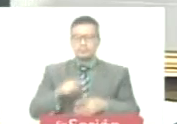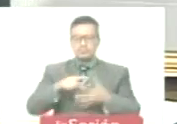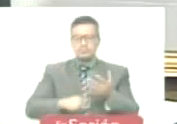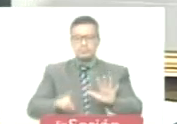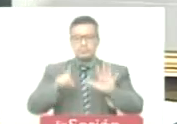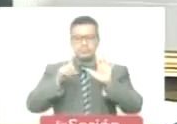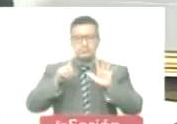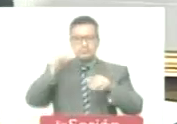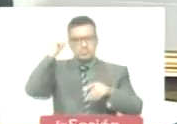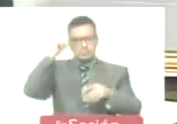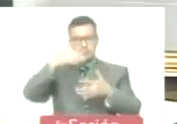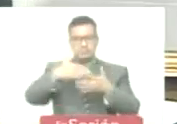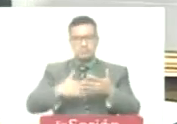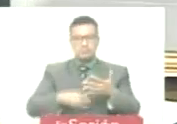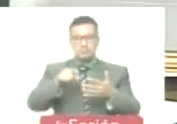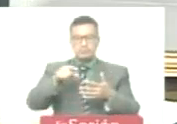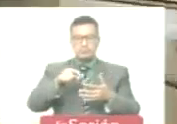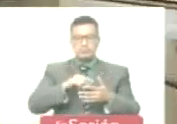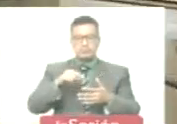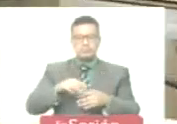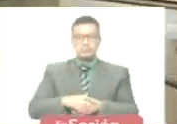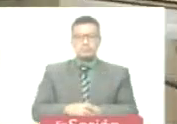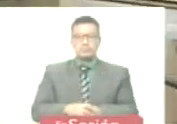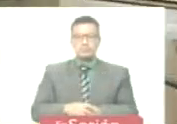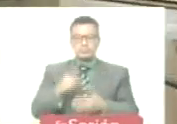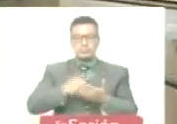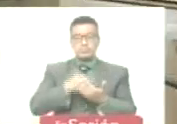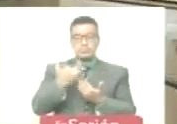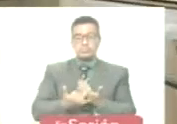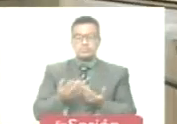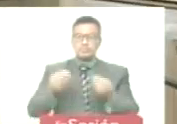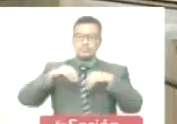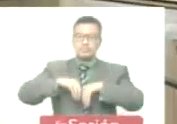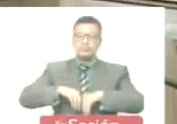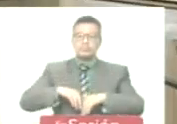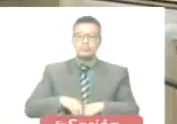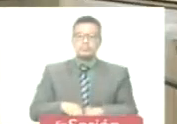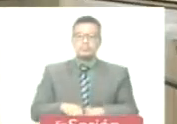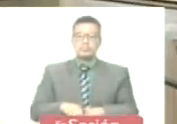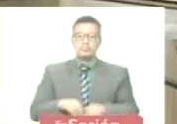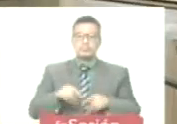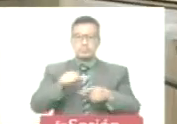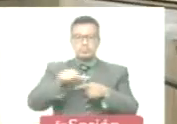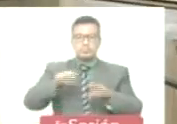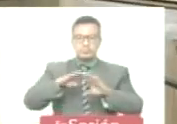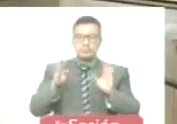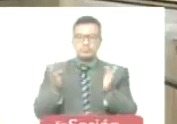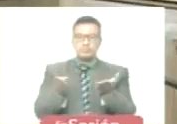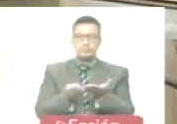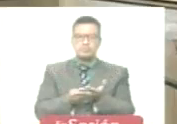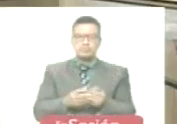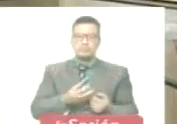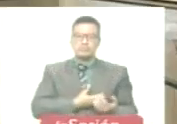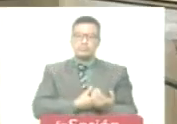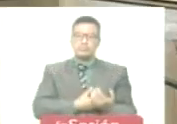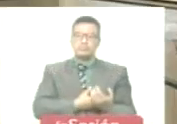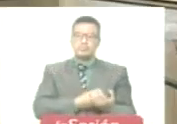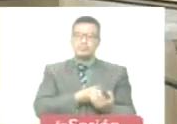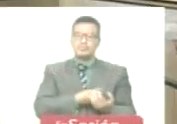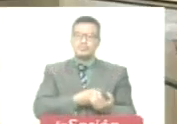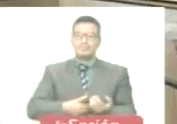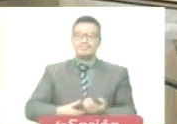punto del orden del día, ciudadana secretaria. Proyecto de acuerdo por la Semana Mundial de la Lactancia Materna. Es todo,